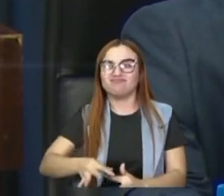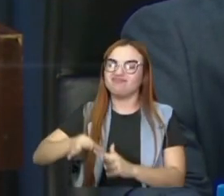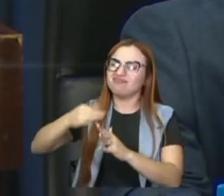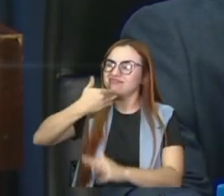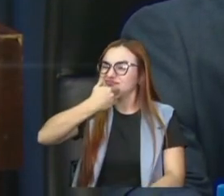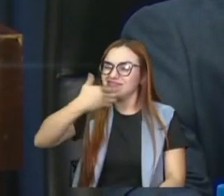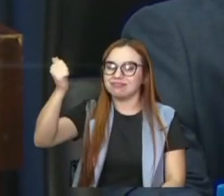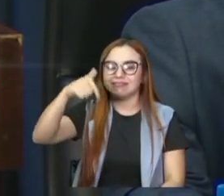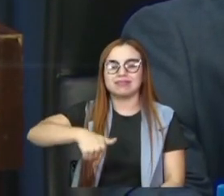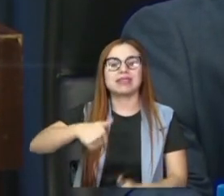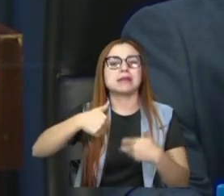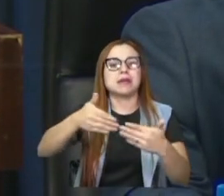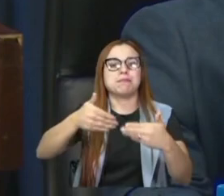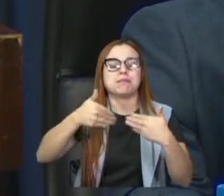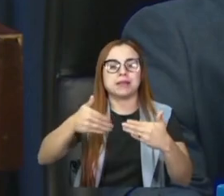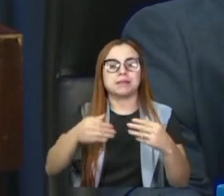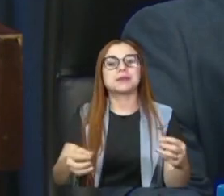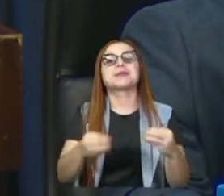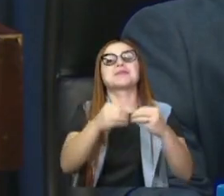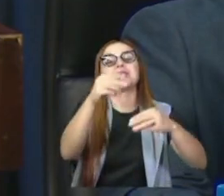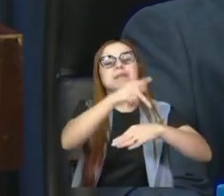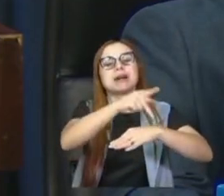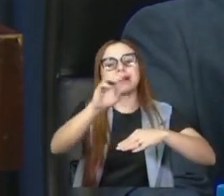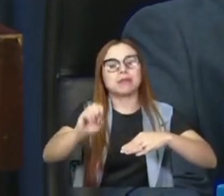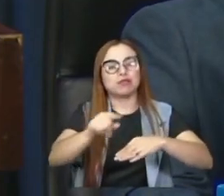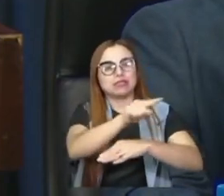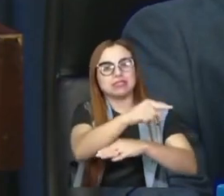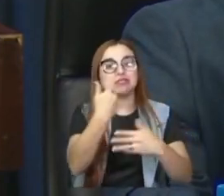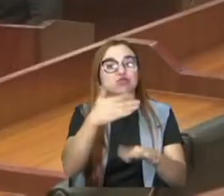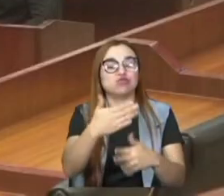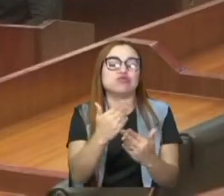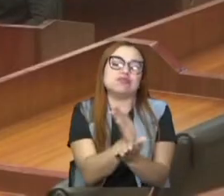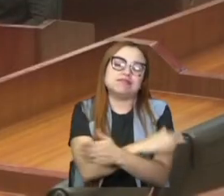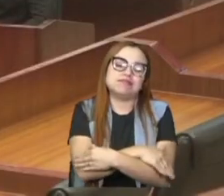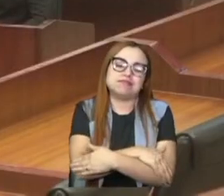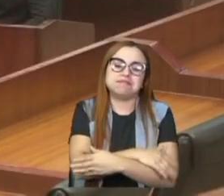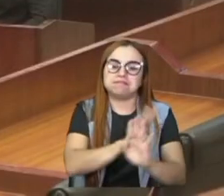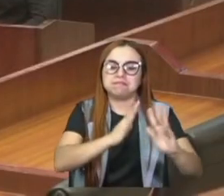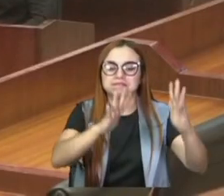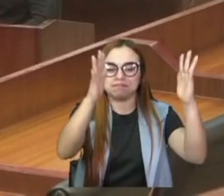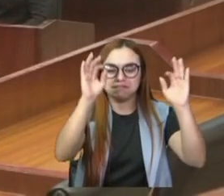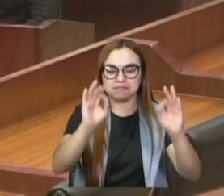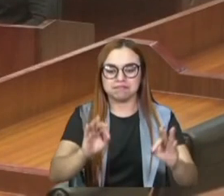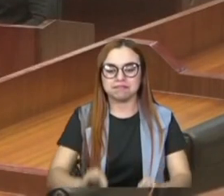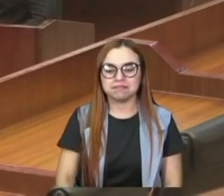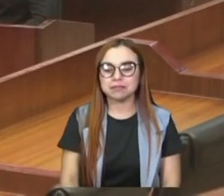Oeste, y un aplauso para el distrito de La Chorrera. Muchas gracias.